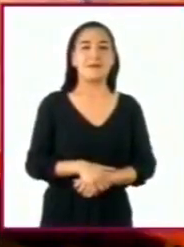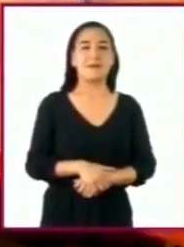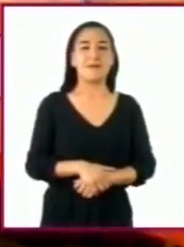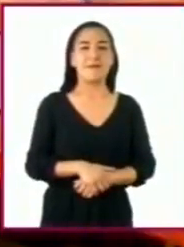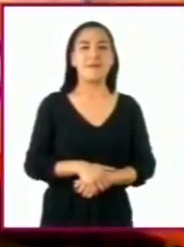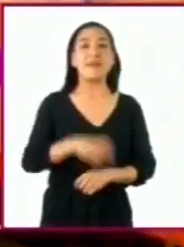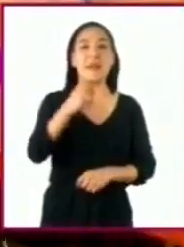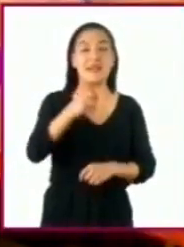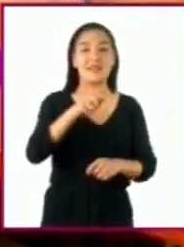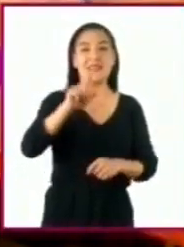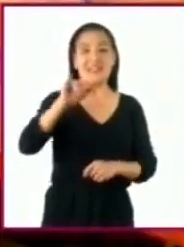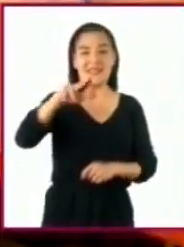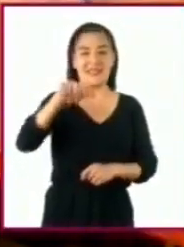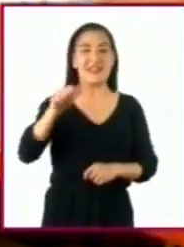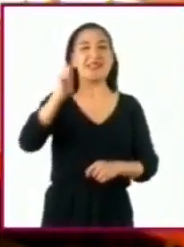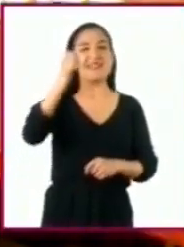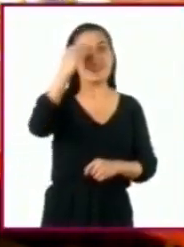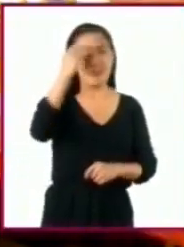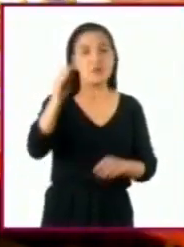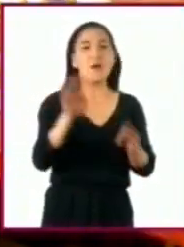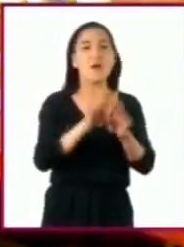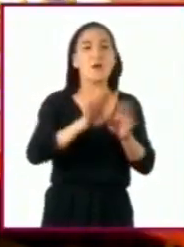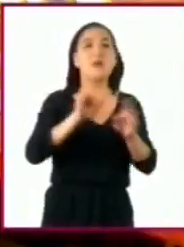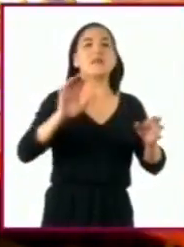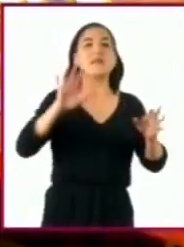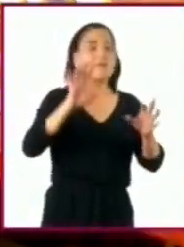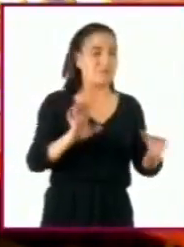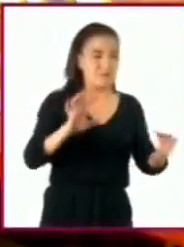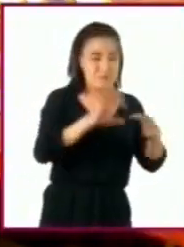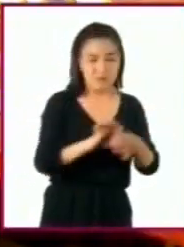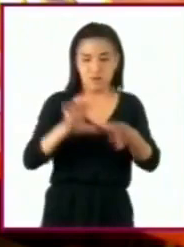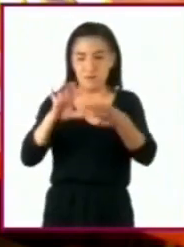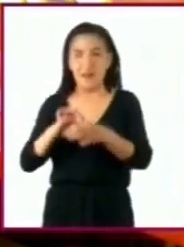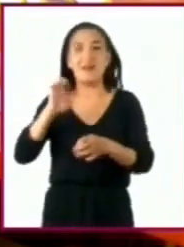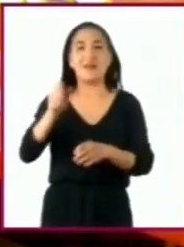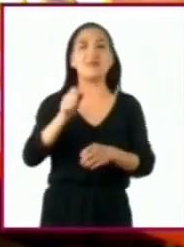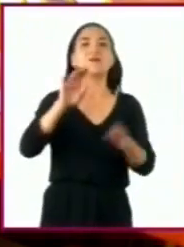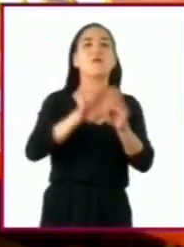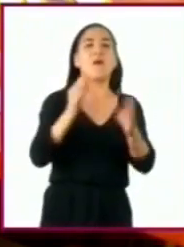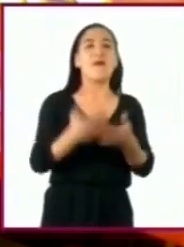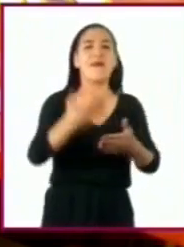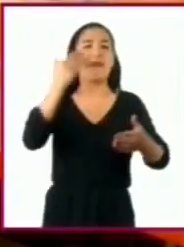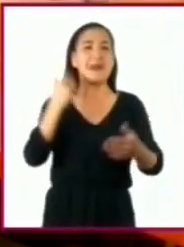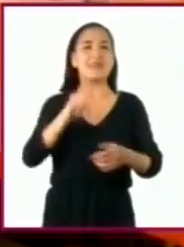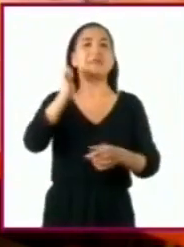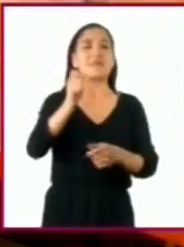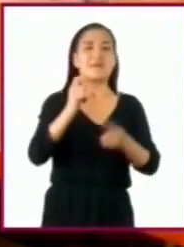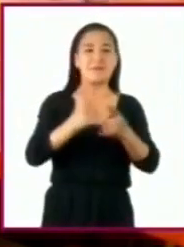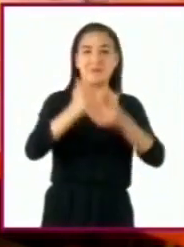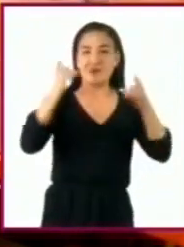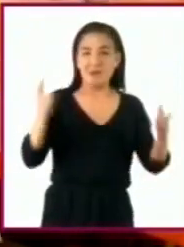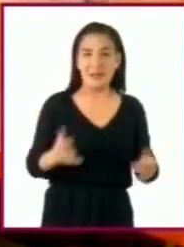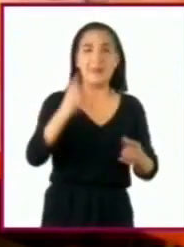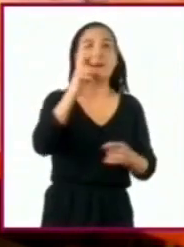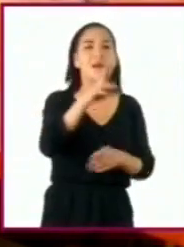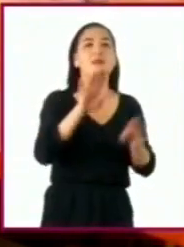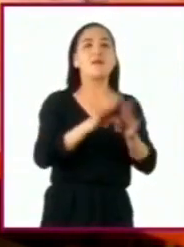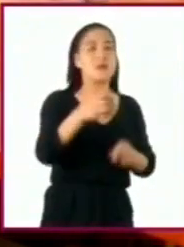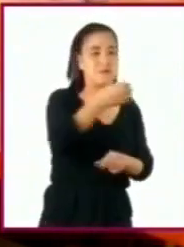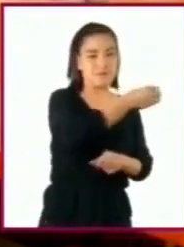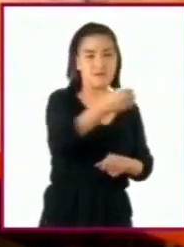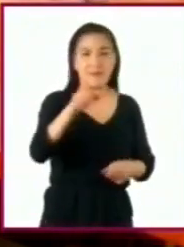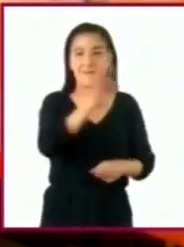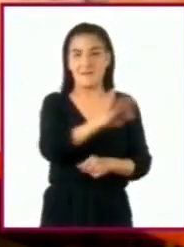Las líneas del tiempo representan relaciones temporales entre sucesos vinculados con un mismo tema y se organizan de manera